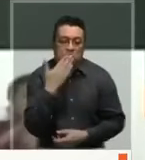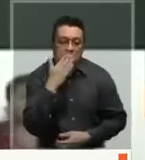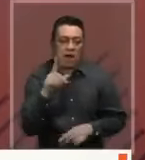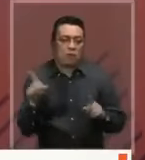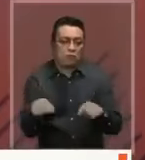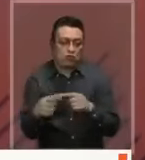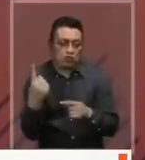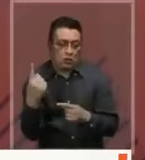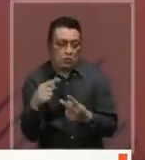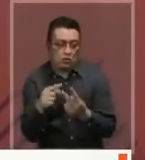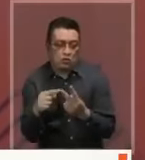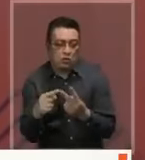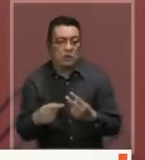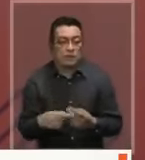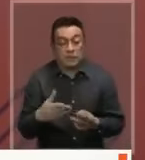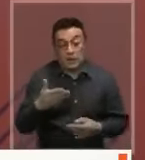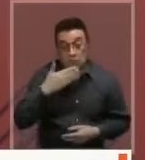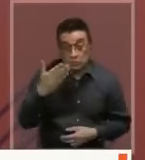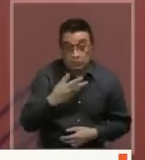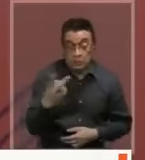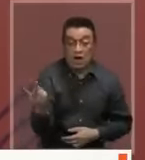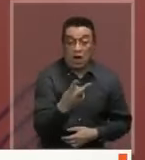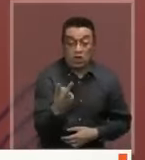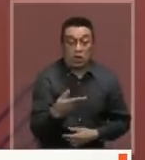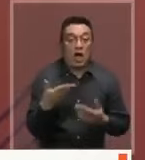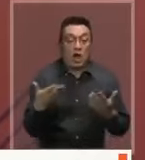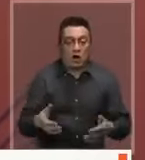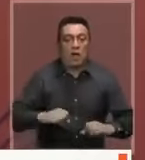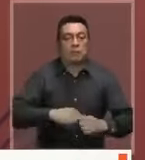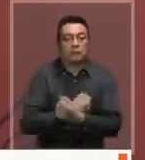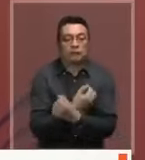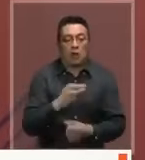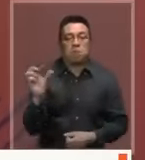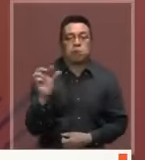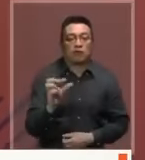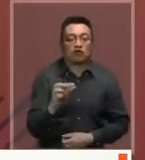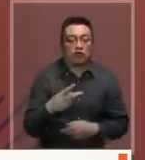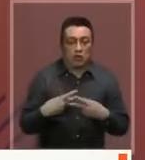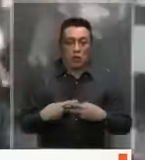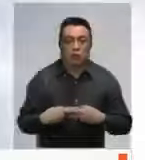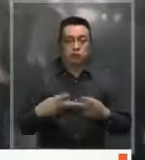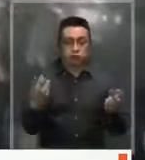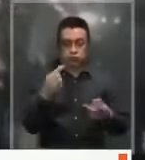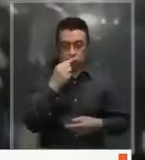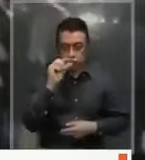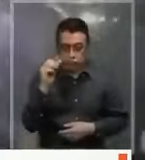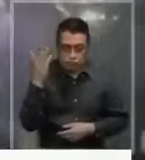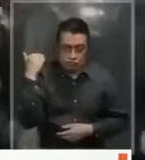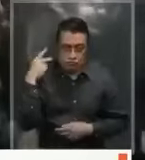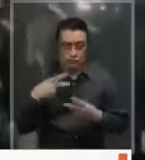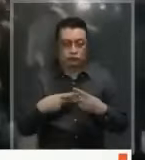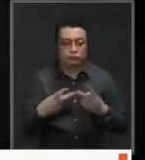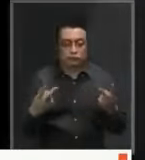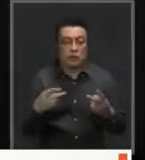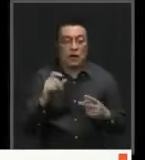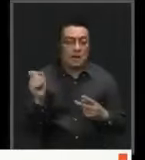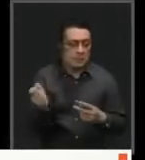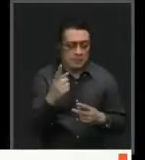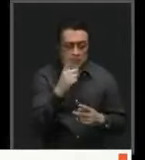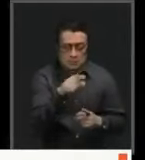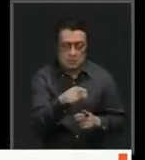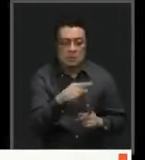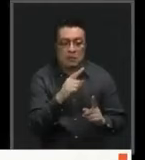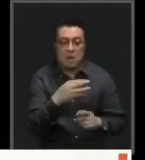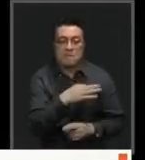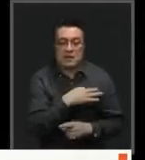música. El testimonio de ambos, actualmente en prisión preventiva, fue divulgado hace algunos días, convirtiéndose en el principal sustento